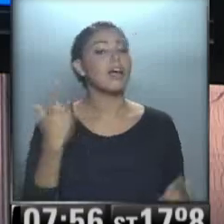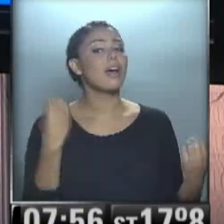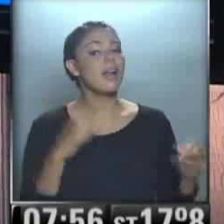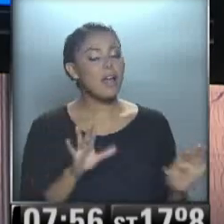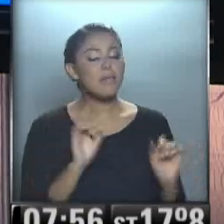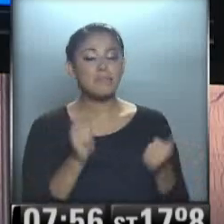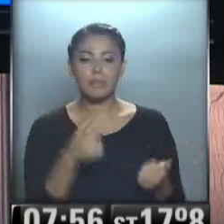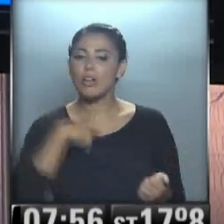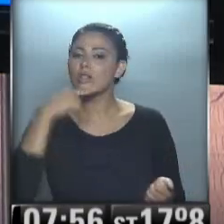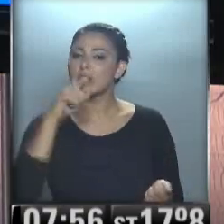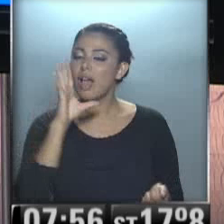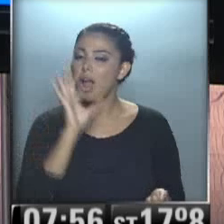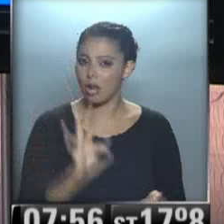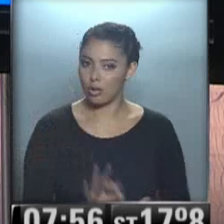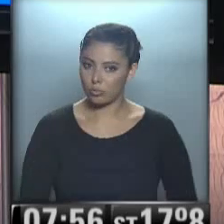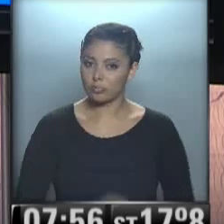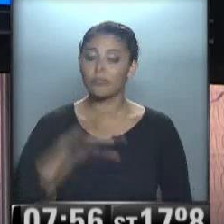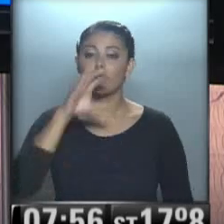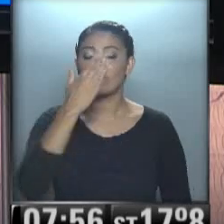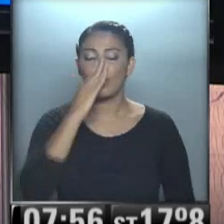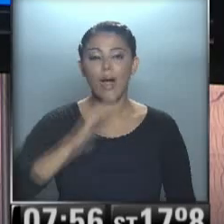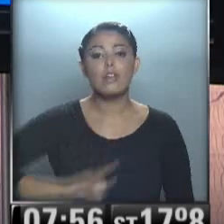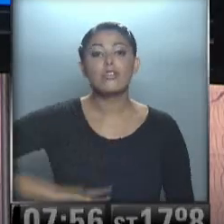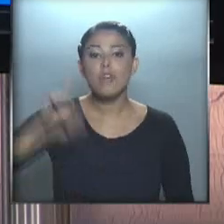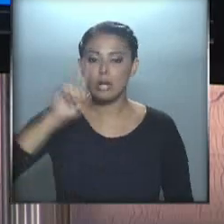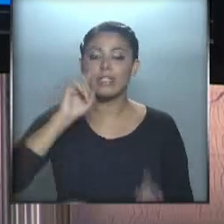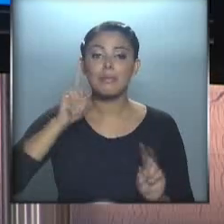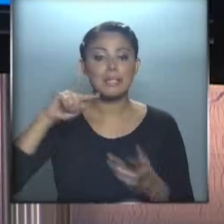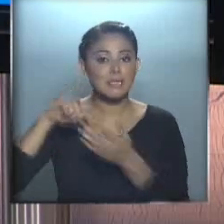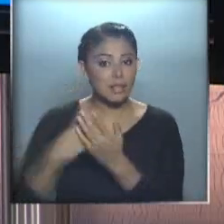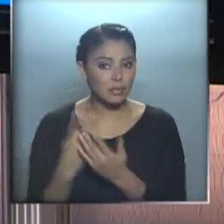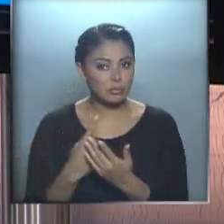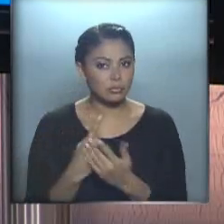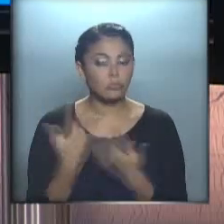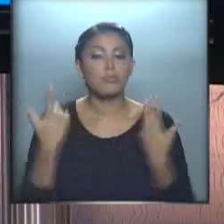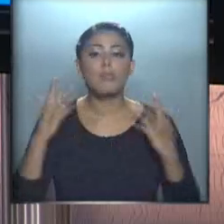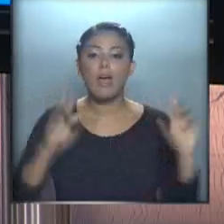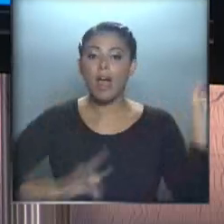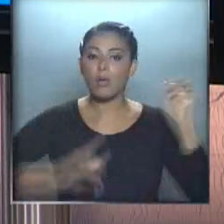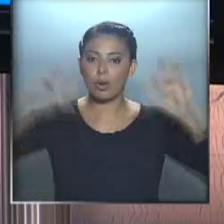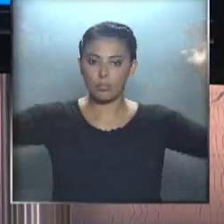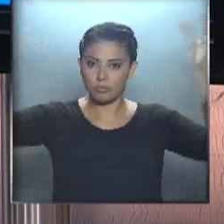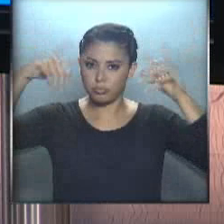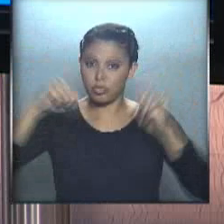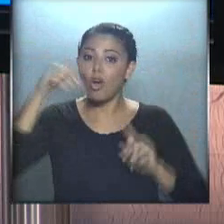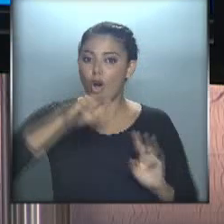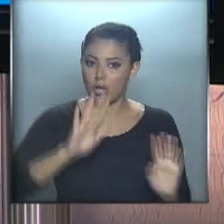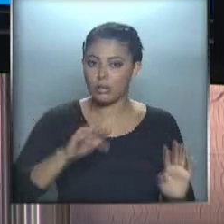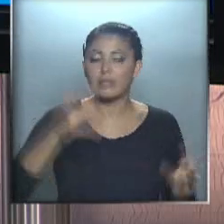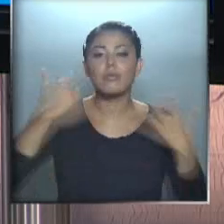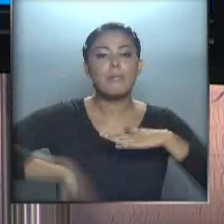En Carlos Paz. Te voy a decir más, en el norte de Córdoba y centro hay probabilidad de alguna tormenta hoy. La